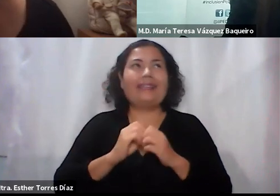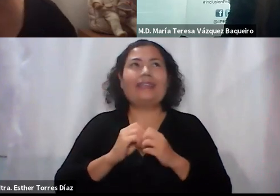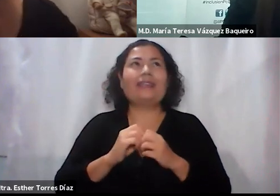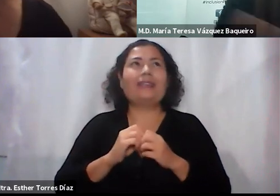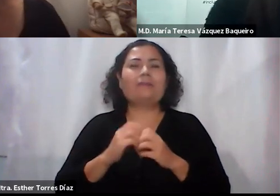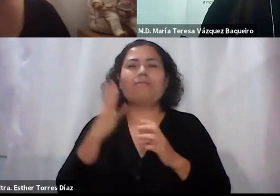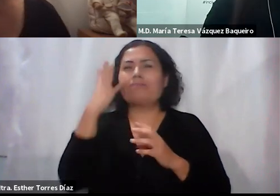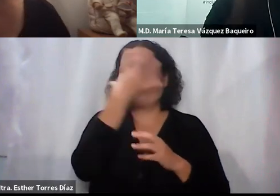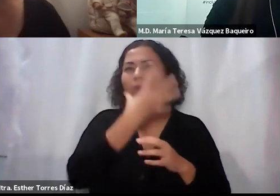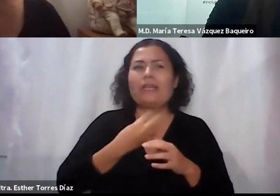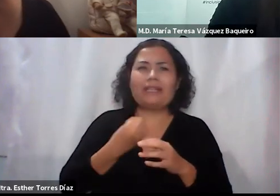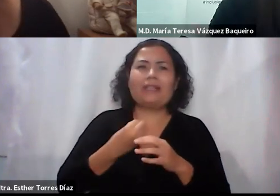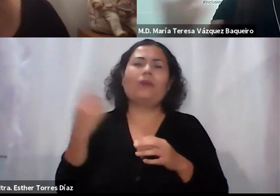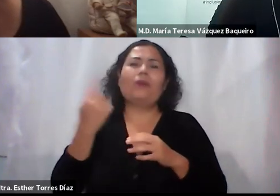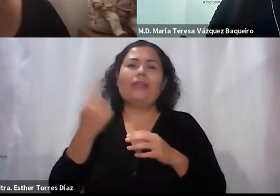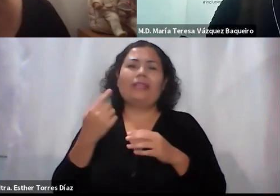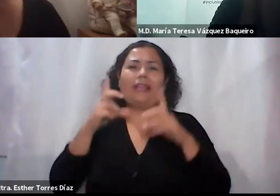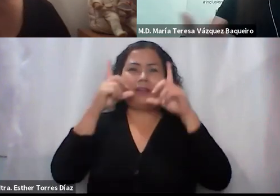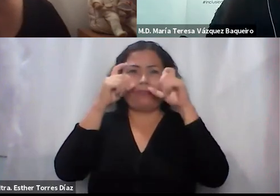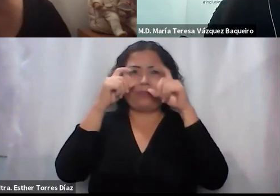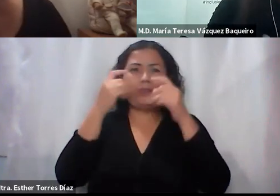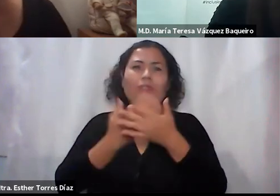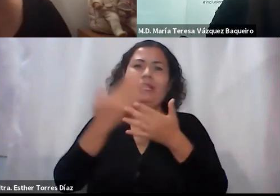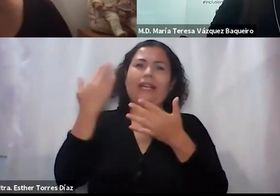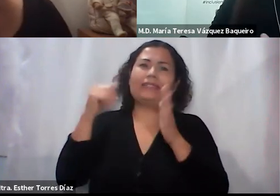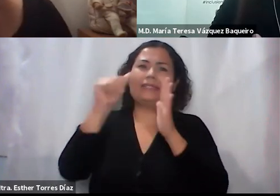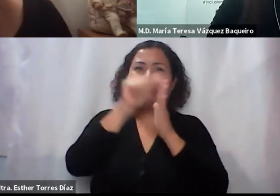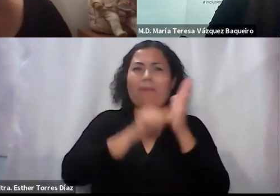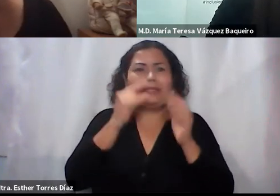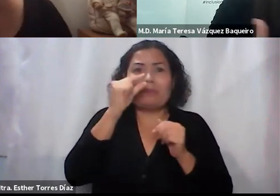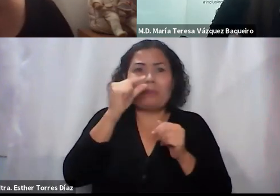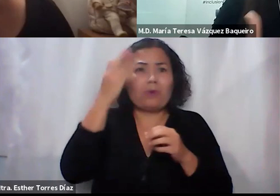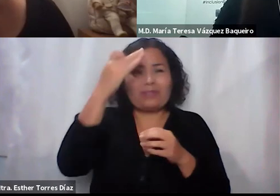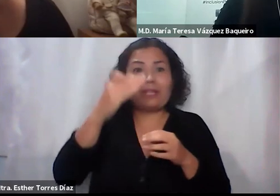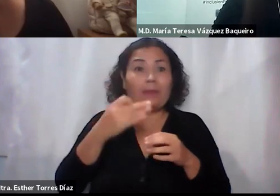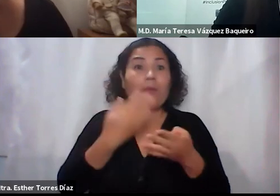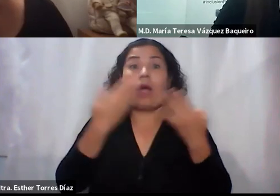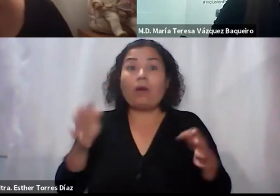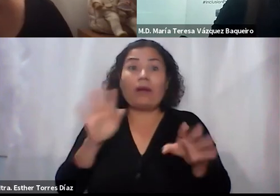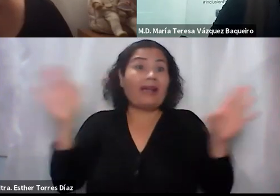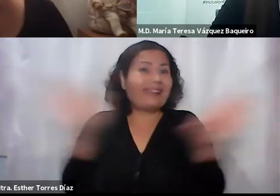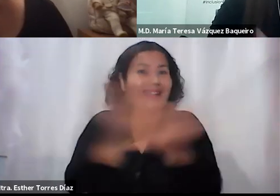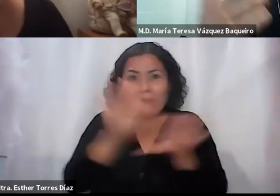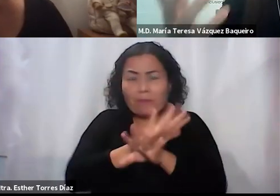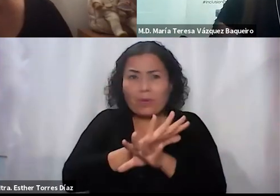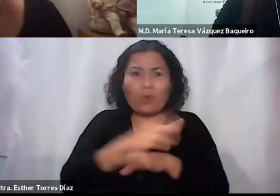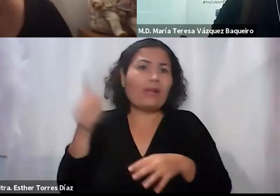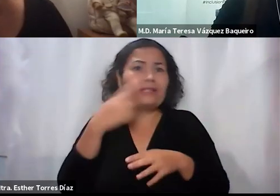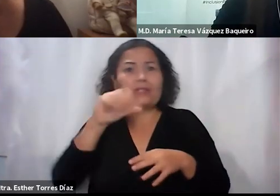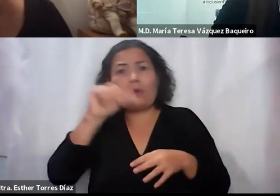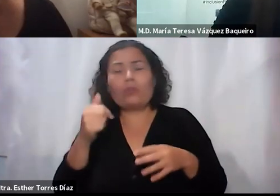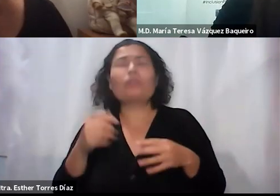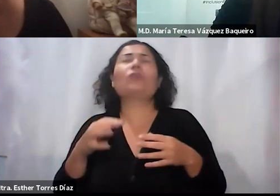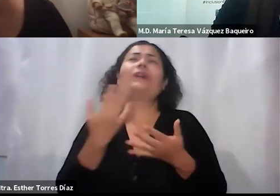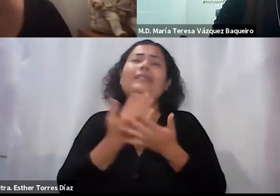algunos meses y hoy es otro. Entonces estamos cambiando y de verdad que ya queremos que pronto Yucatán pueda ser ese ejemplo en